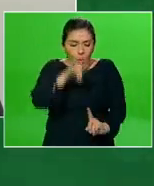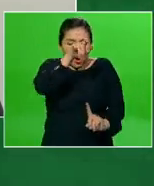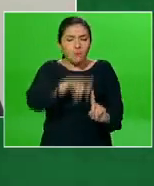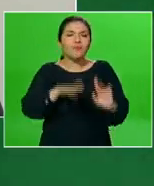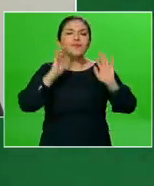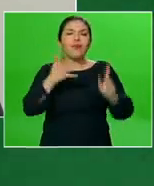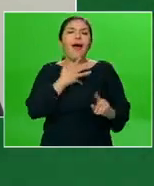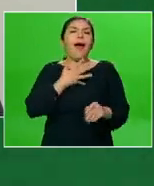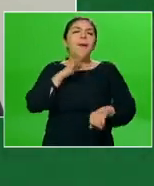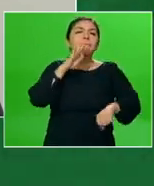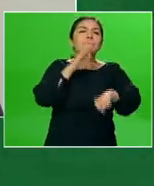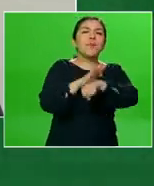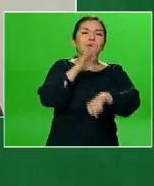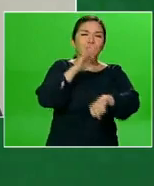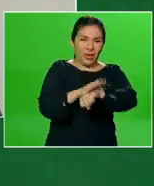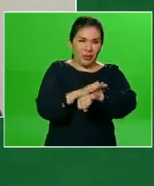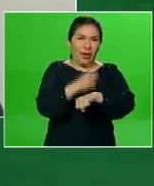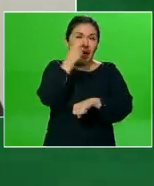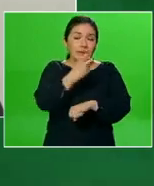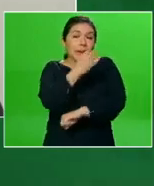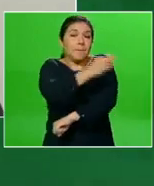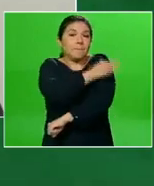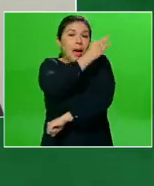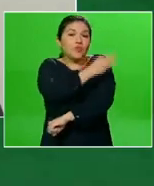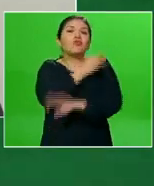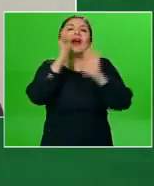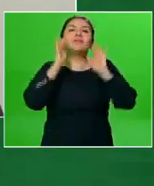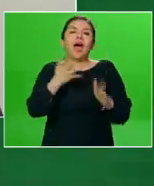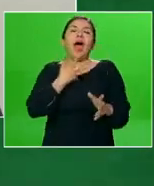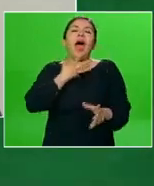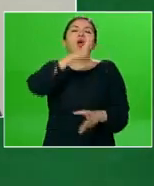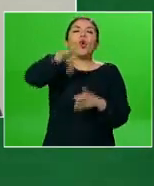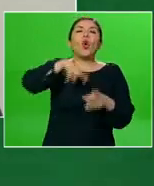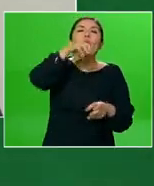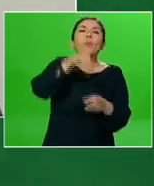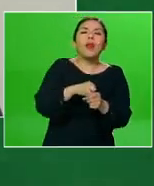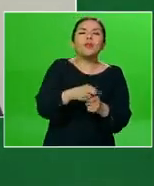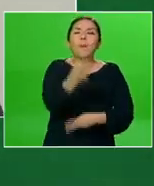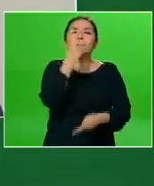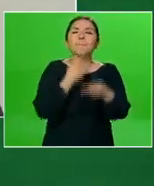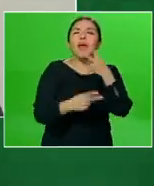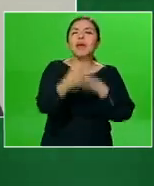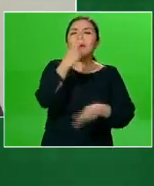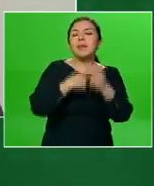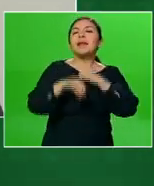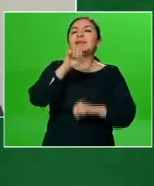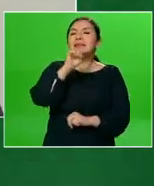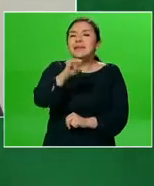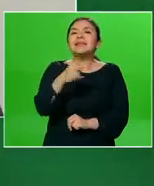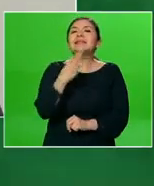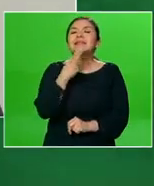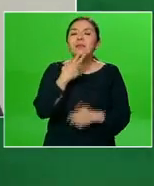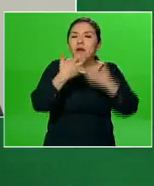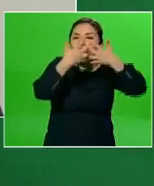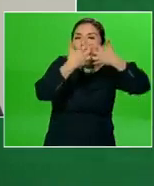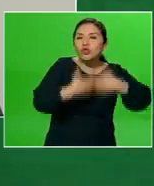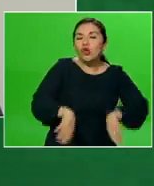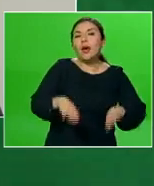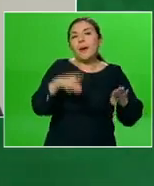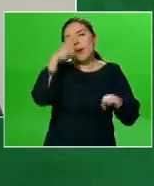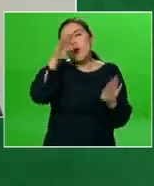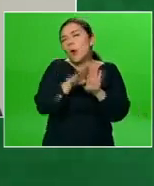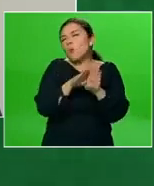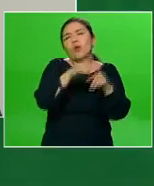protegidos que en su momento la vacuna está generando nos la eficacia que cada una de ellas ha demostrado en los